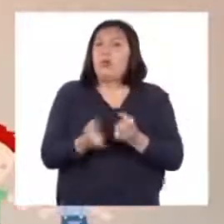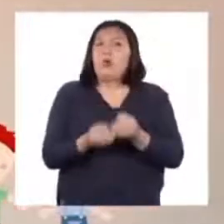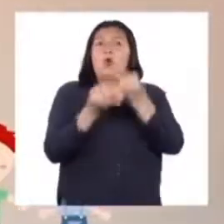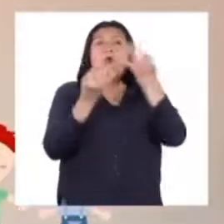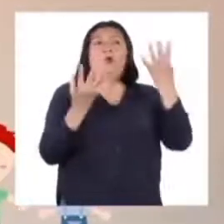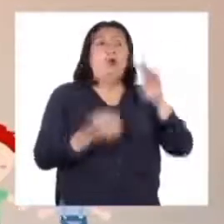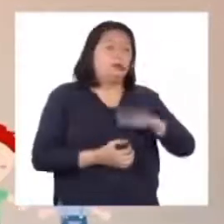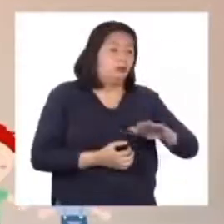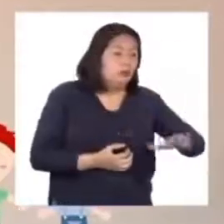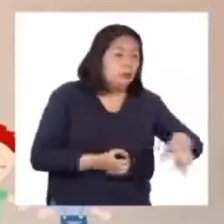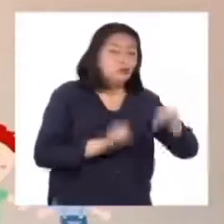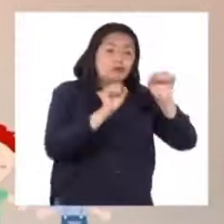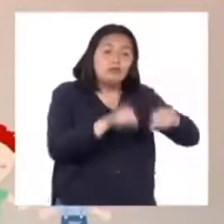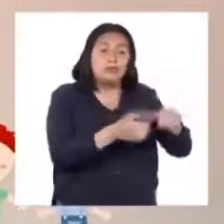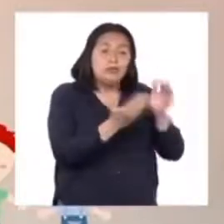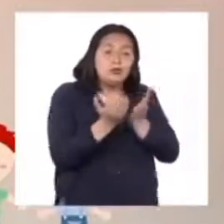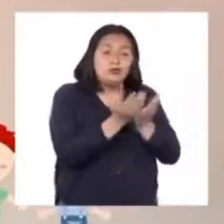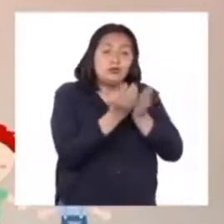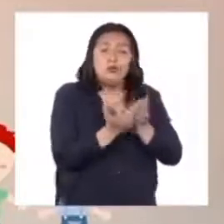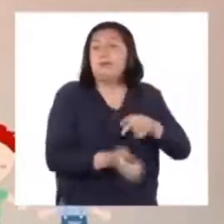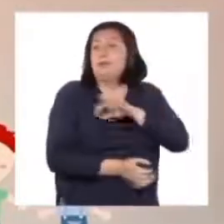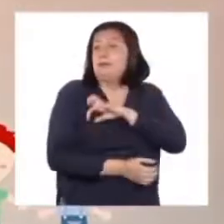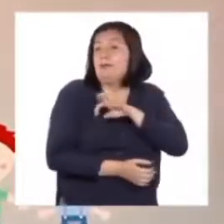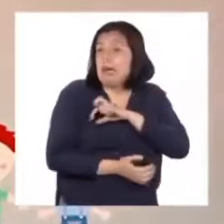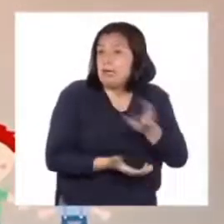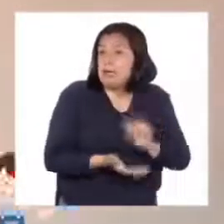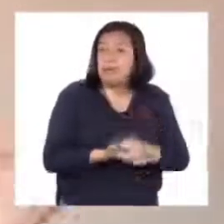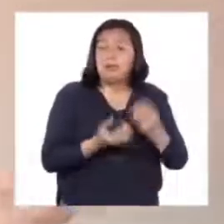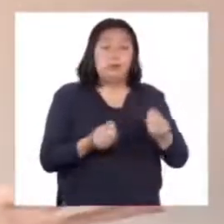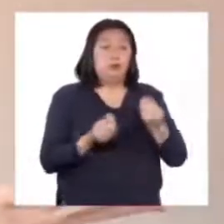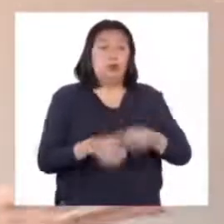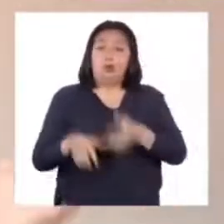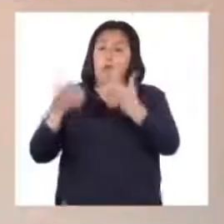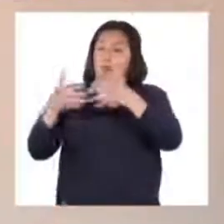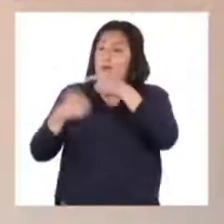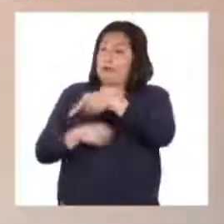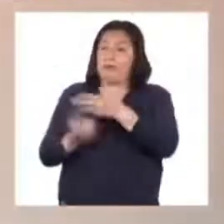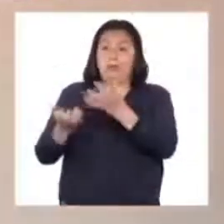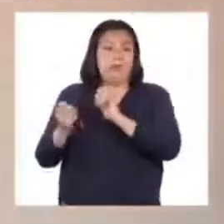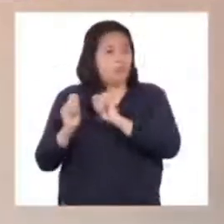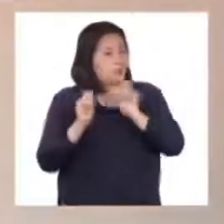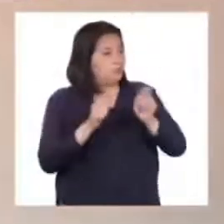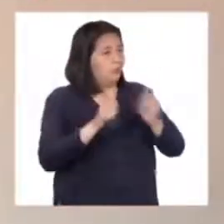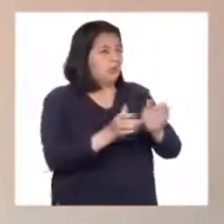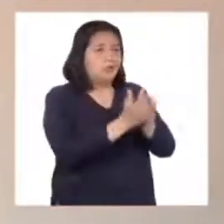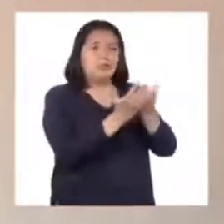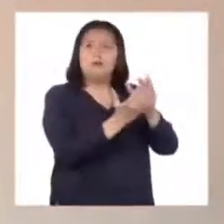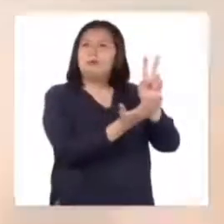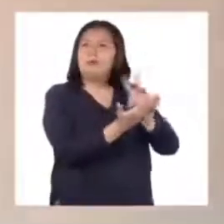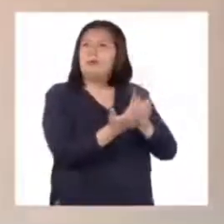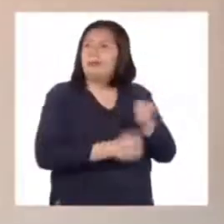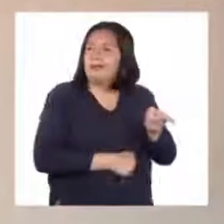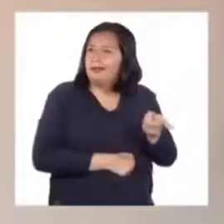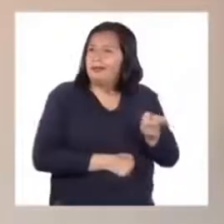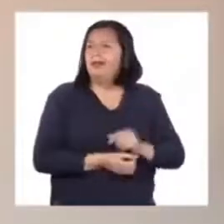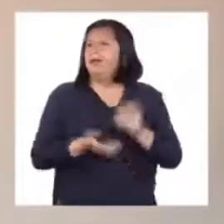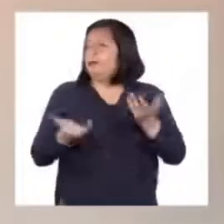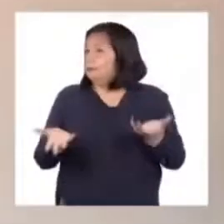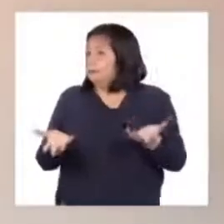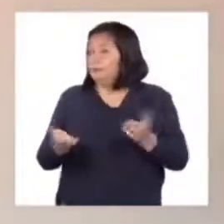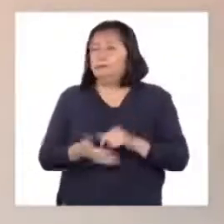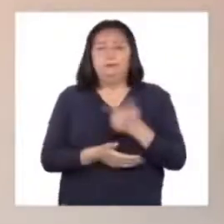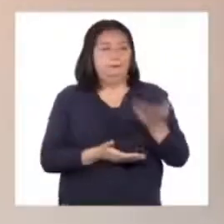niños están estudiando en el nivel primario, ya que una empresa desea donar libros de lectura.